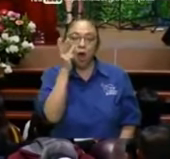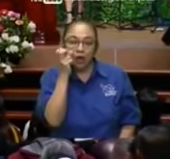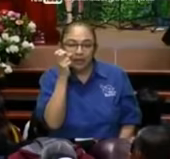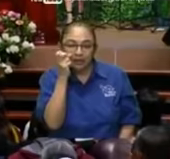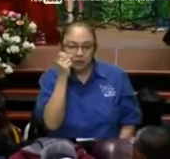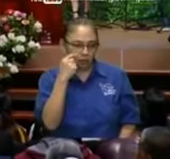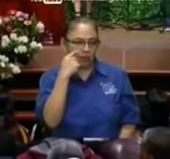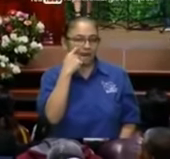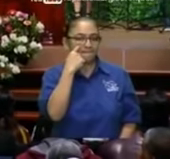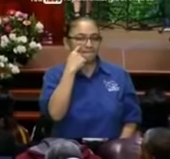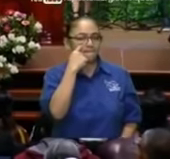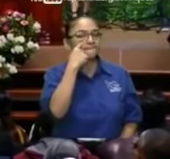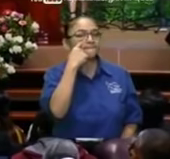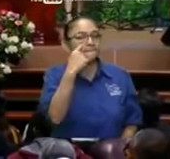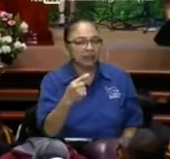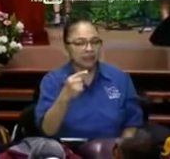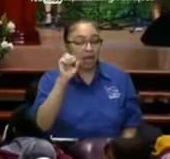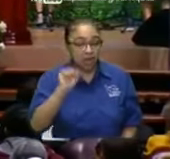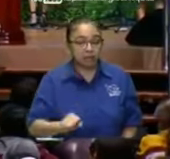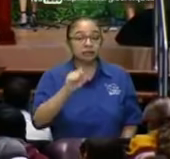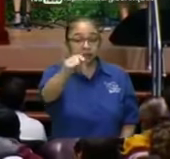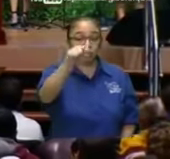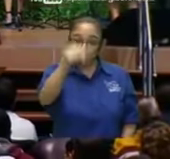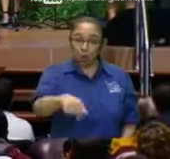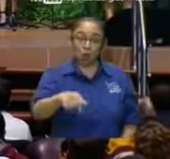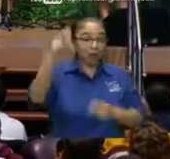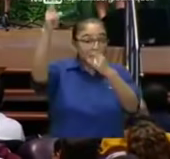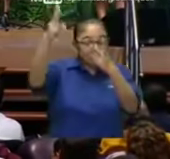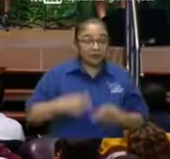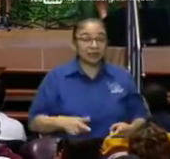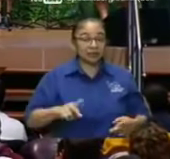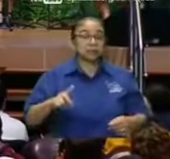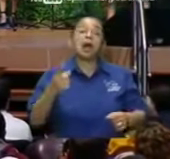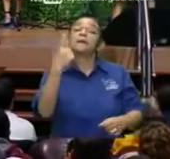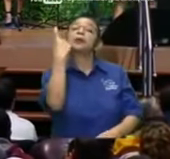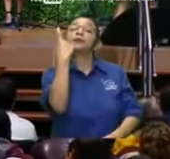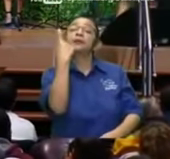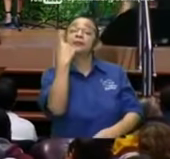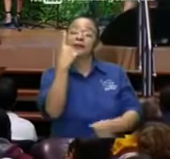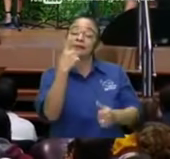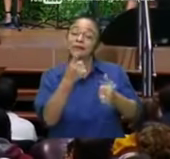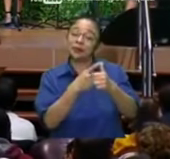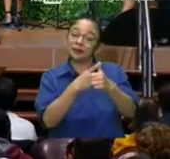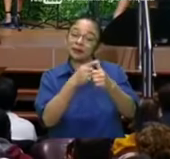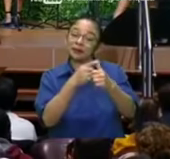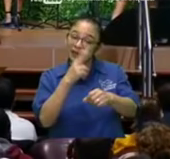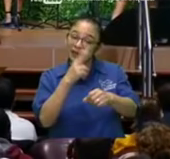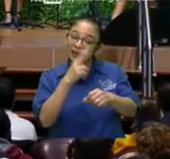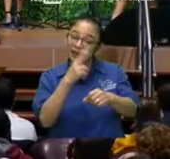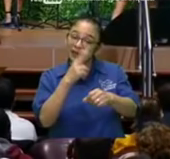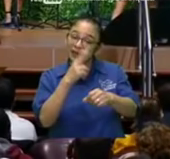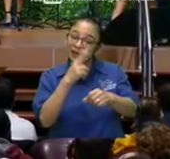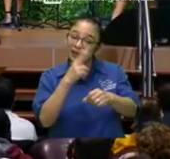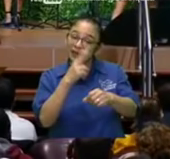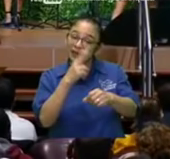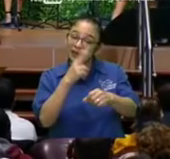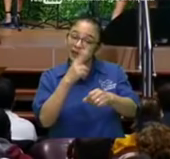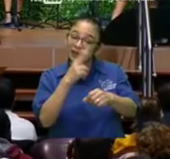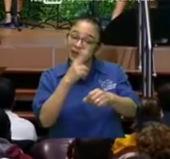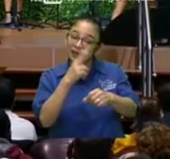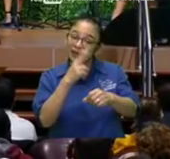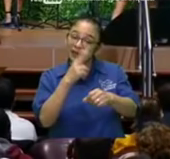mira, si tú vienes acá por primera vez, te oyendo y